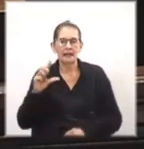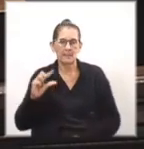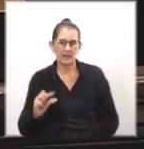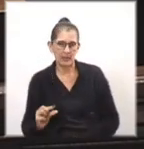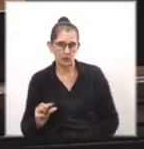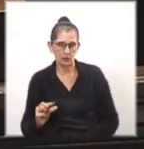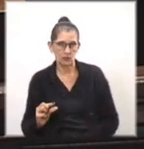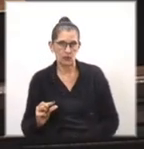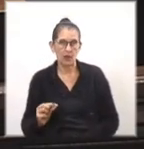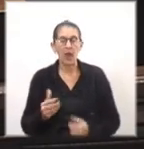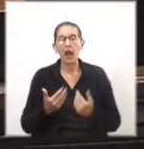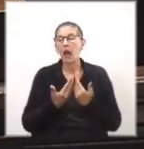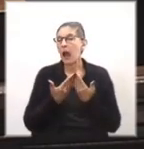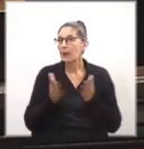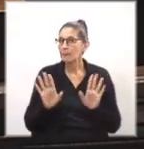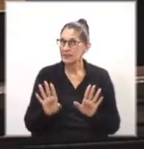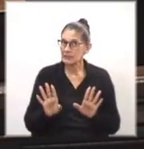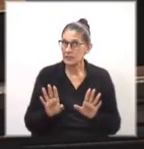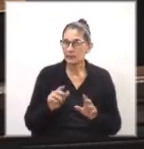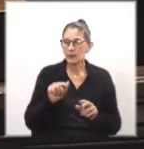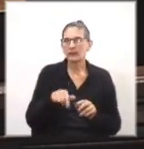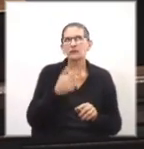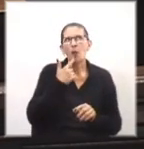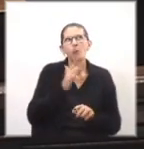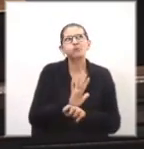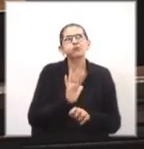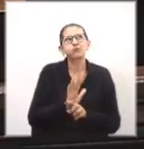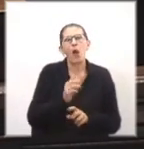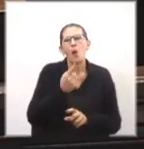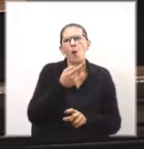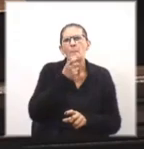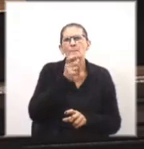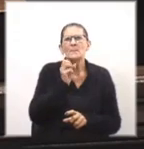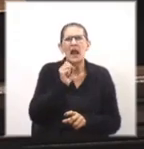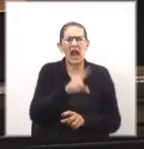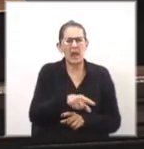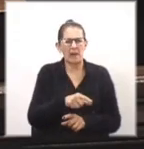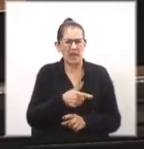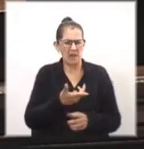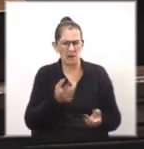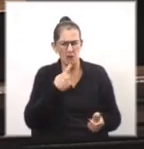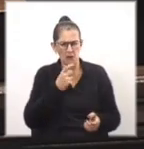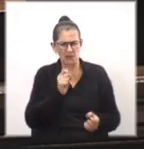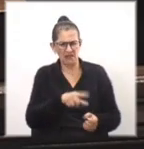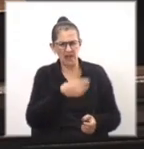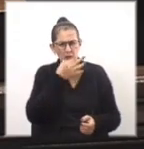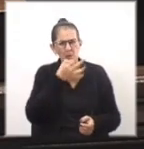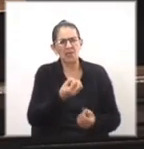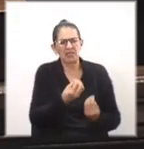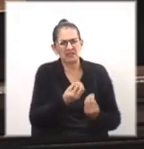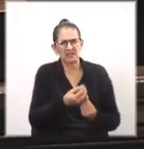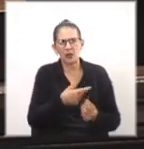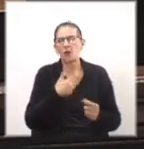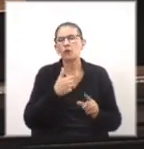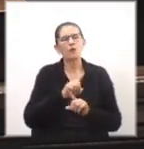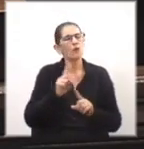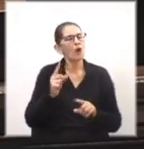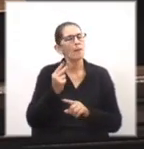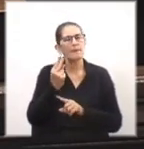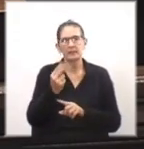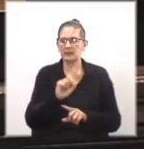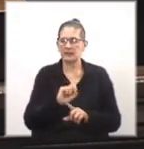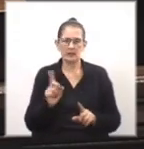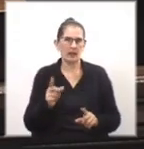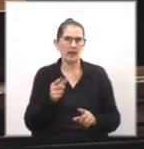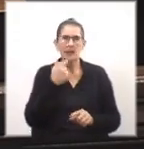Al principio esta era una mala palabra decir esto y se nos expresaba, no permitiremos que se diga que nadie